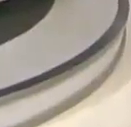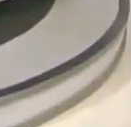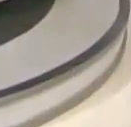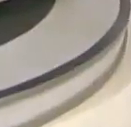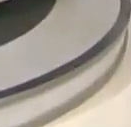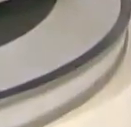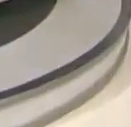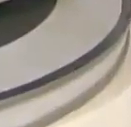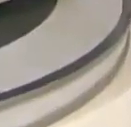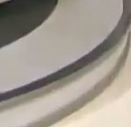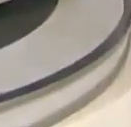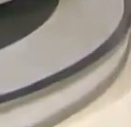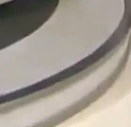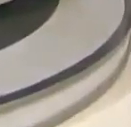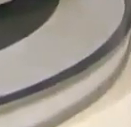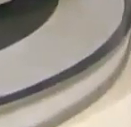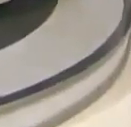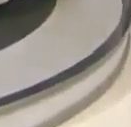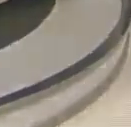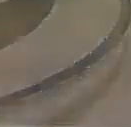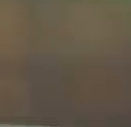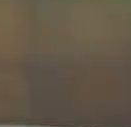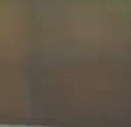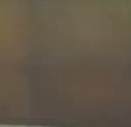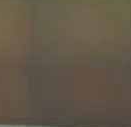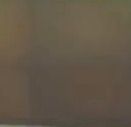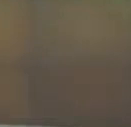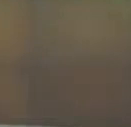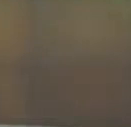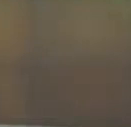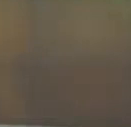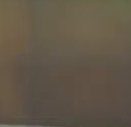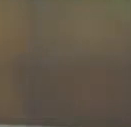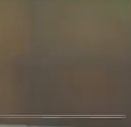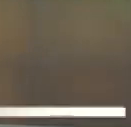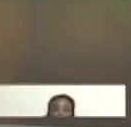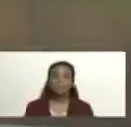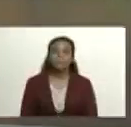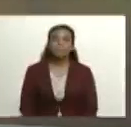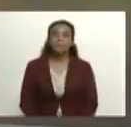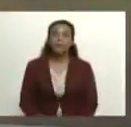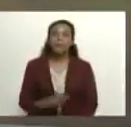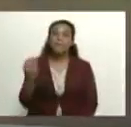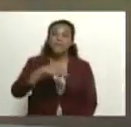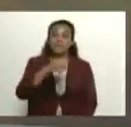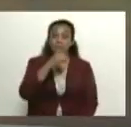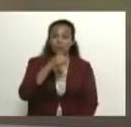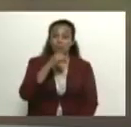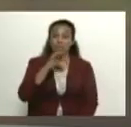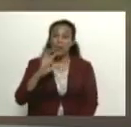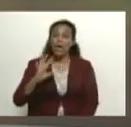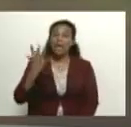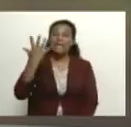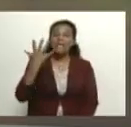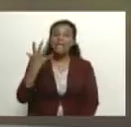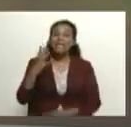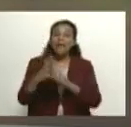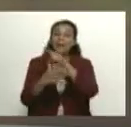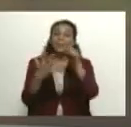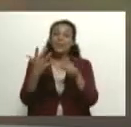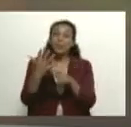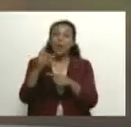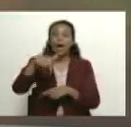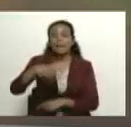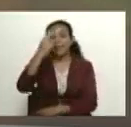Continuamos en la emisión estelar de la noticia comentándoles que se inauguró la Quinta Bienal del Sur, Pueblos en Resistencia en Las